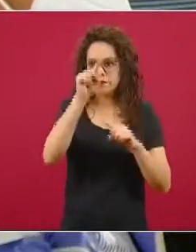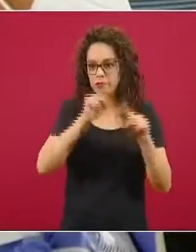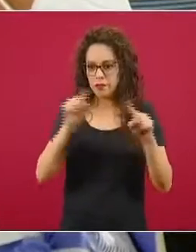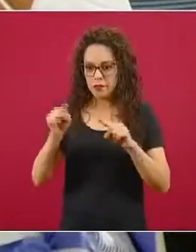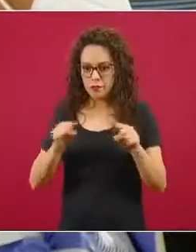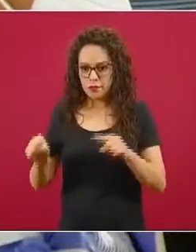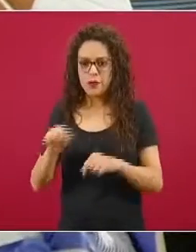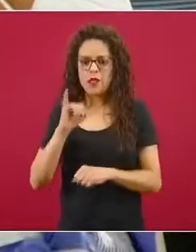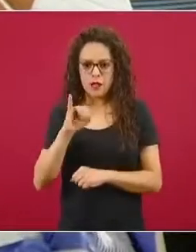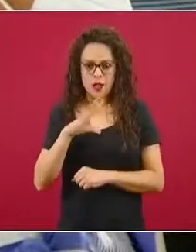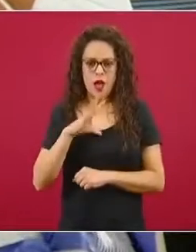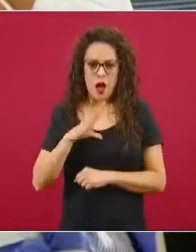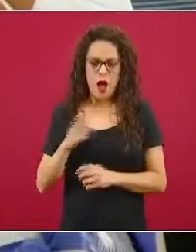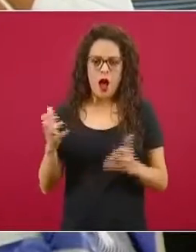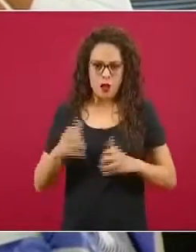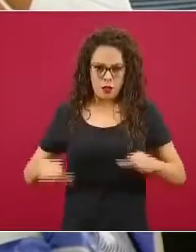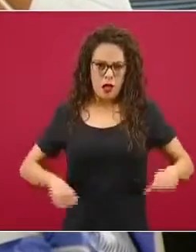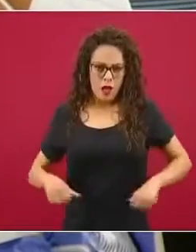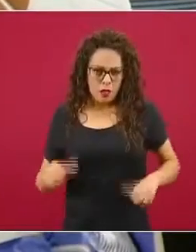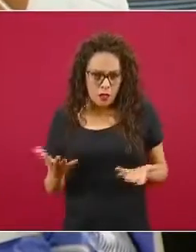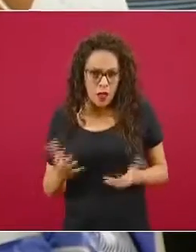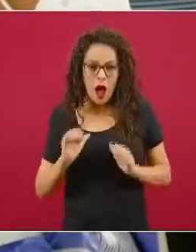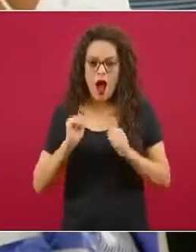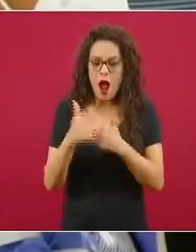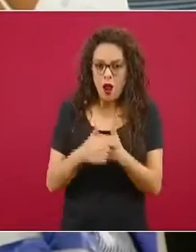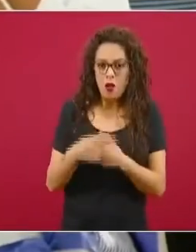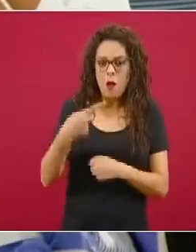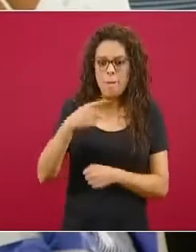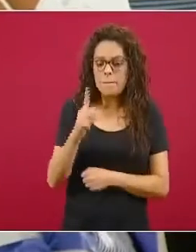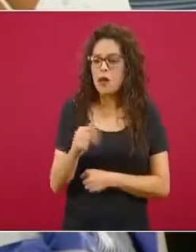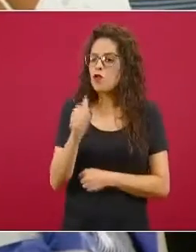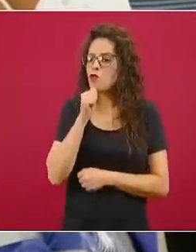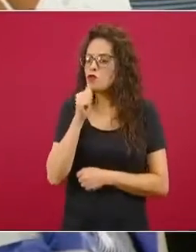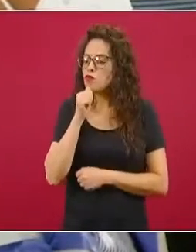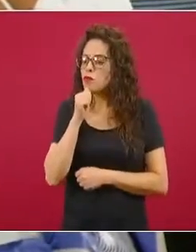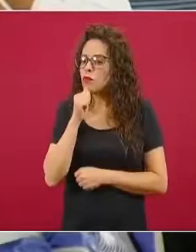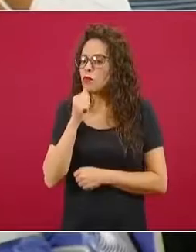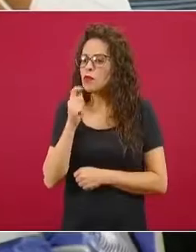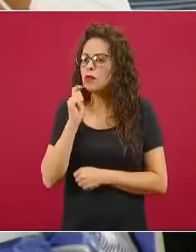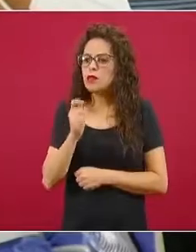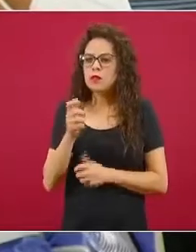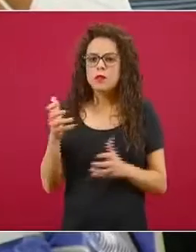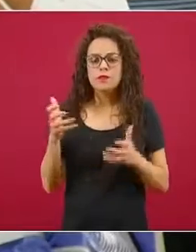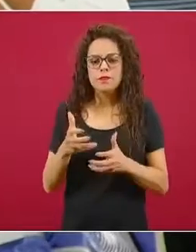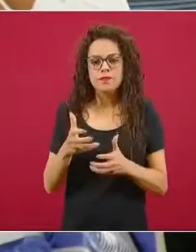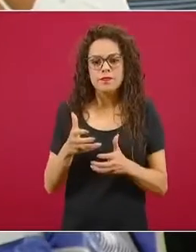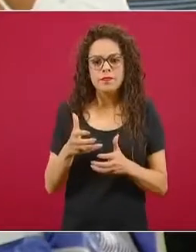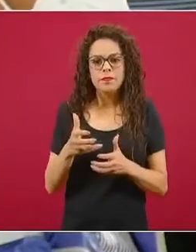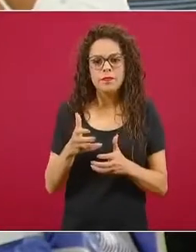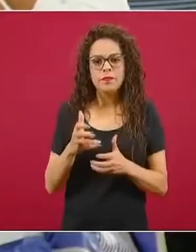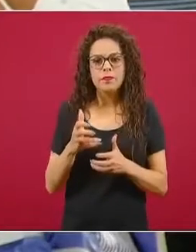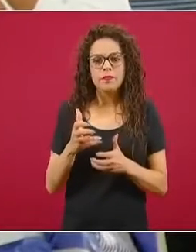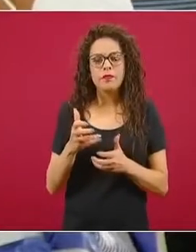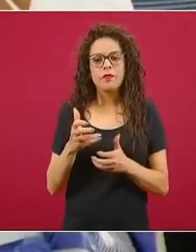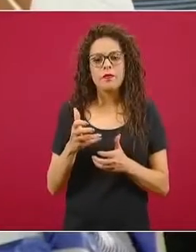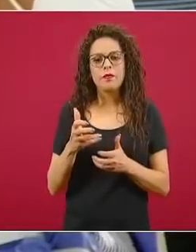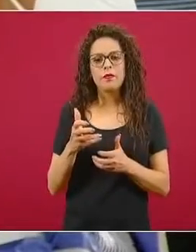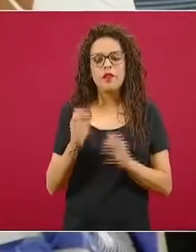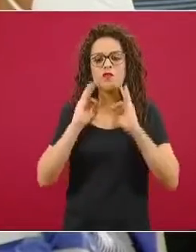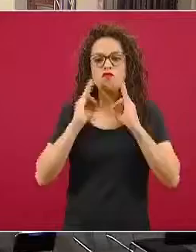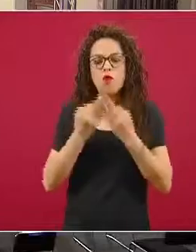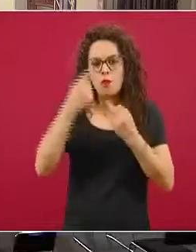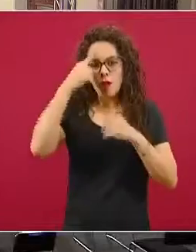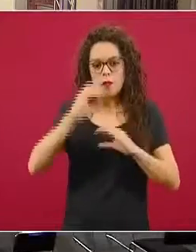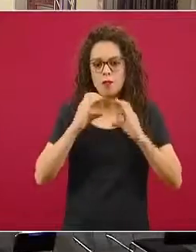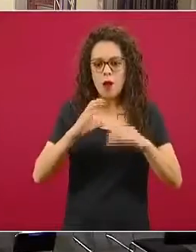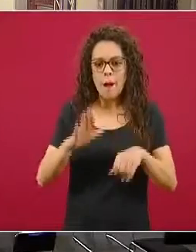medidas efectivas para efectivamente bajar o salirle al paso a ese incremento que está